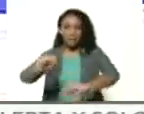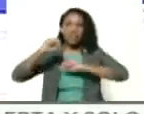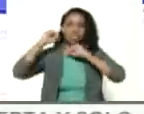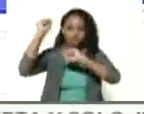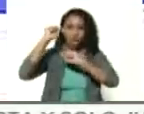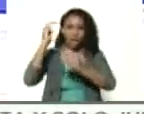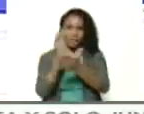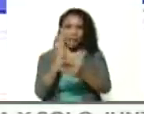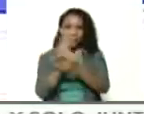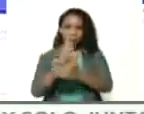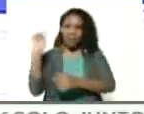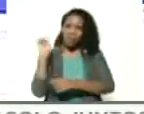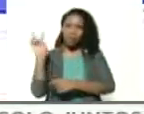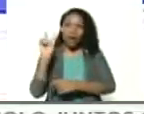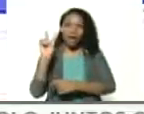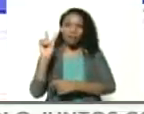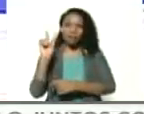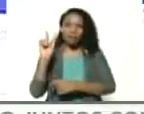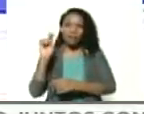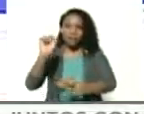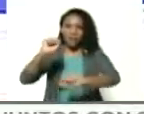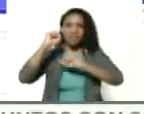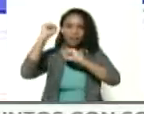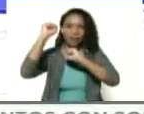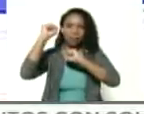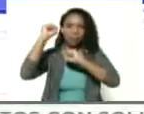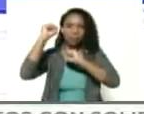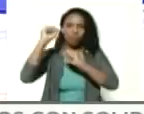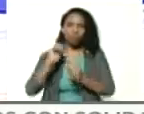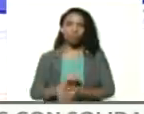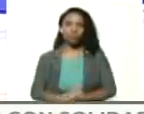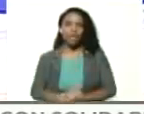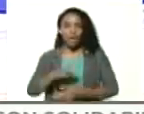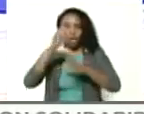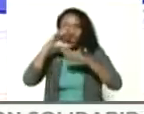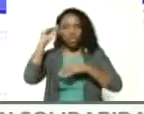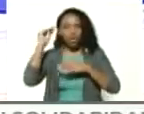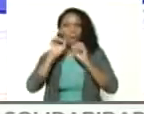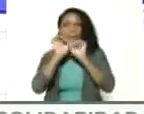victoria siempre, Venezuela! ¡Venceremos! Venceremos.